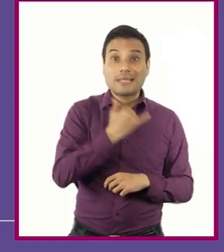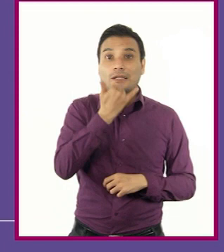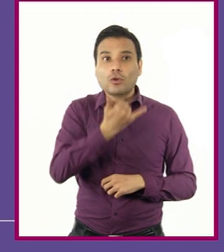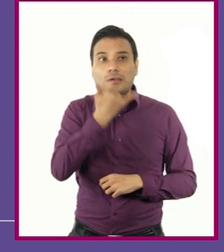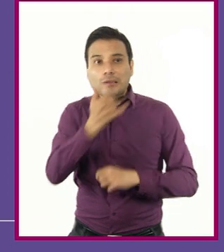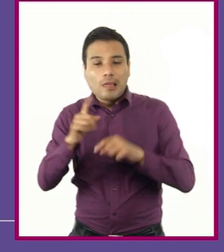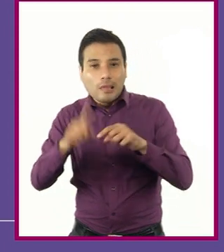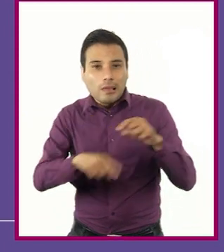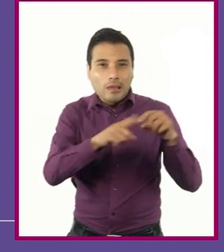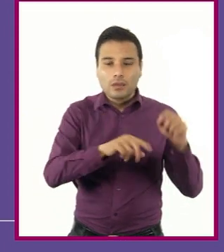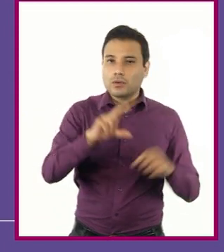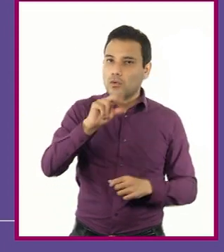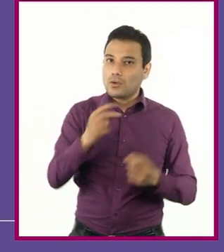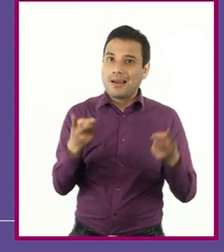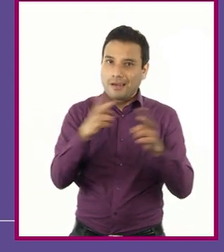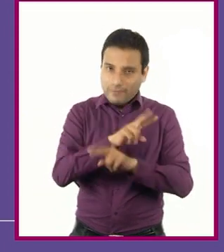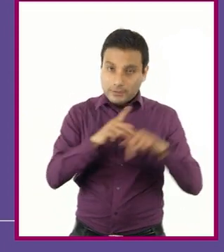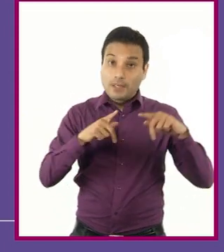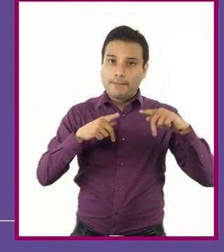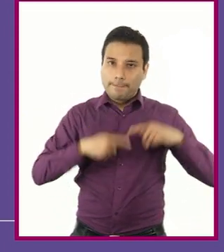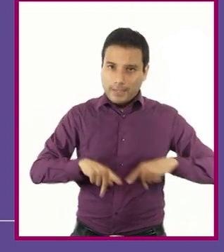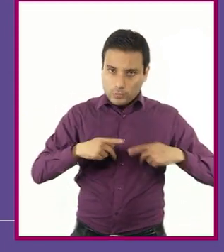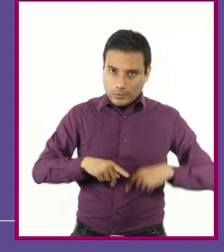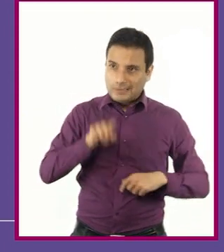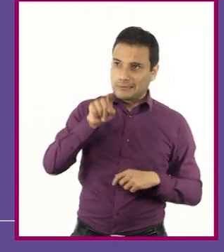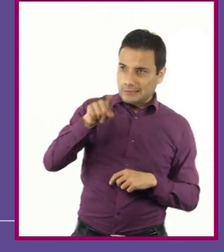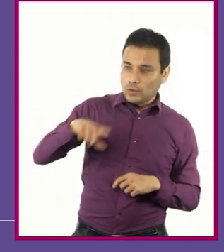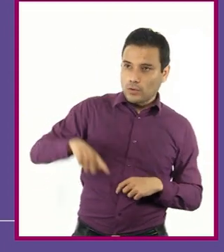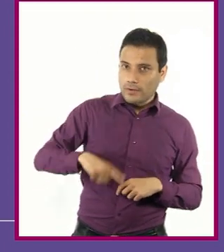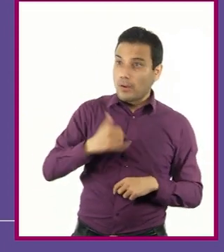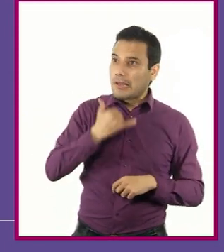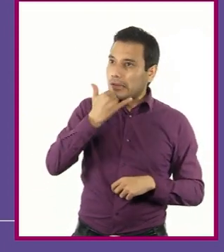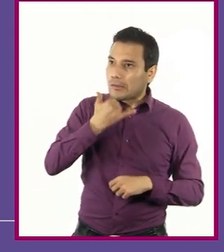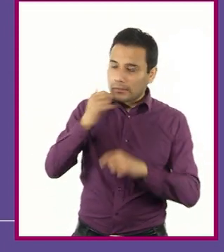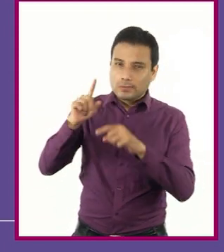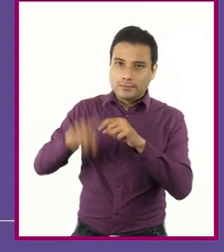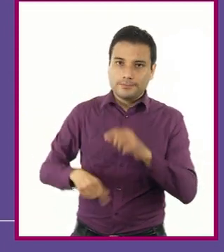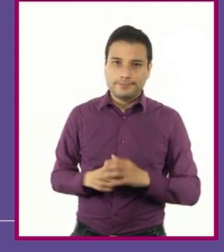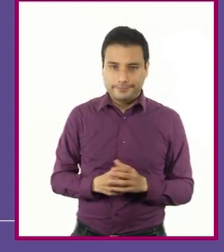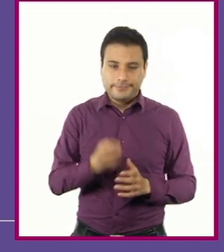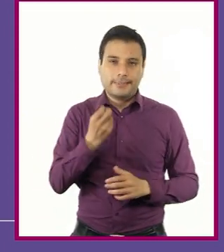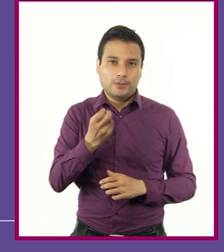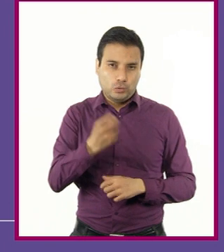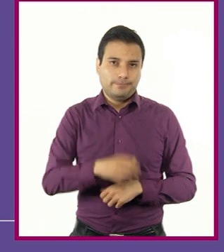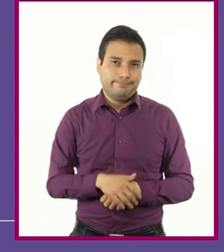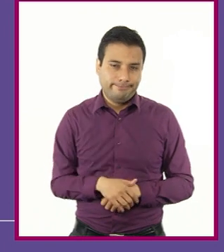gobierno no caiga en el error. Robert H. Jackson,